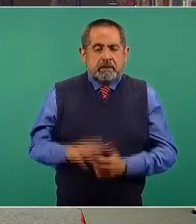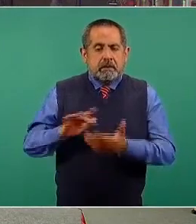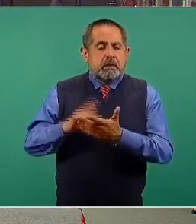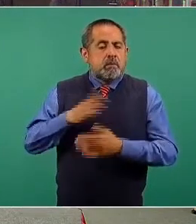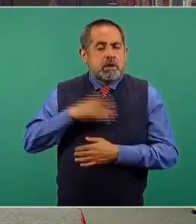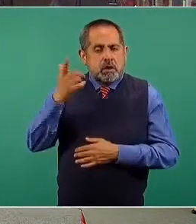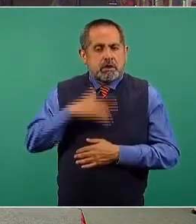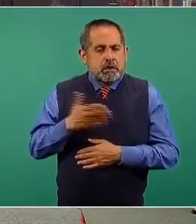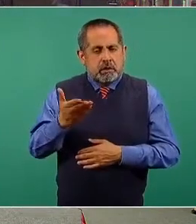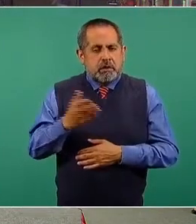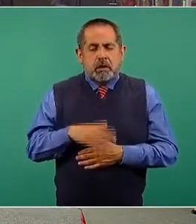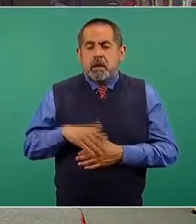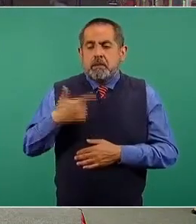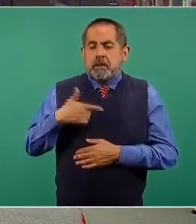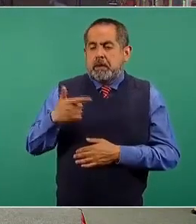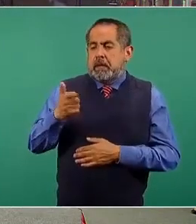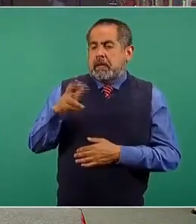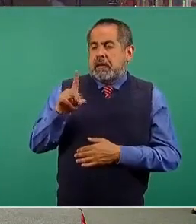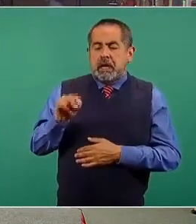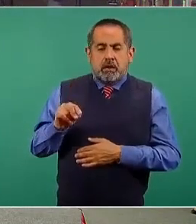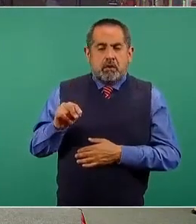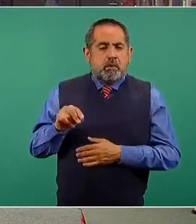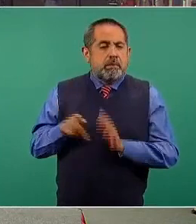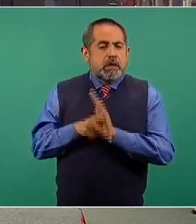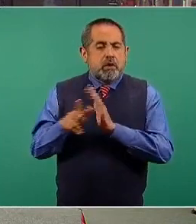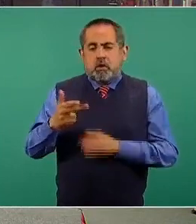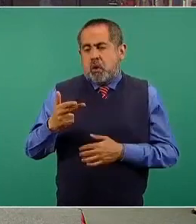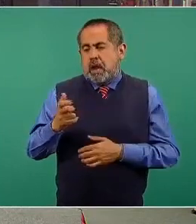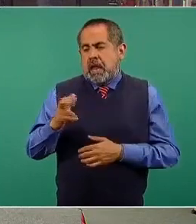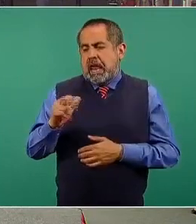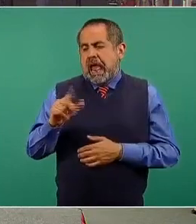Gracias, buenas noches, doctores. Gerardo Suárez, del Heraldo de México.